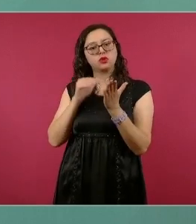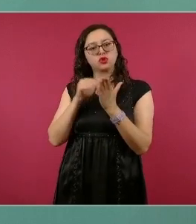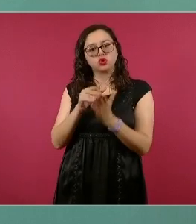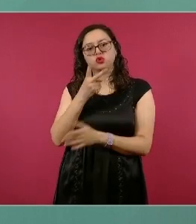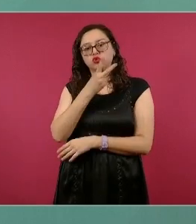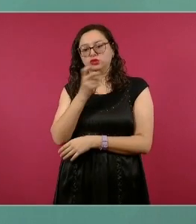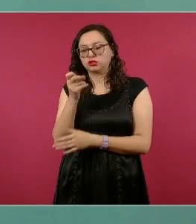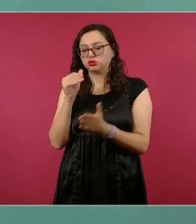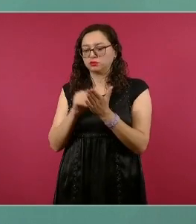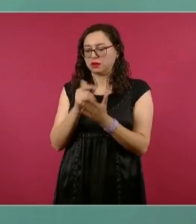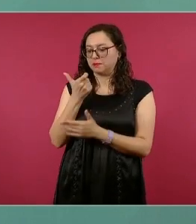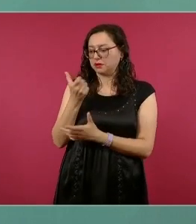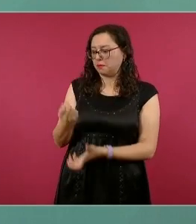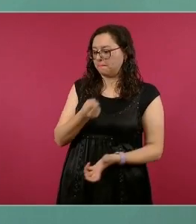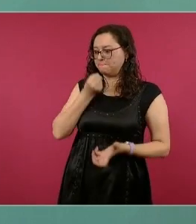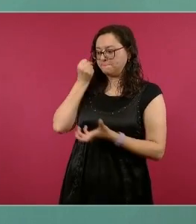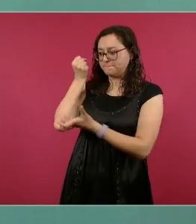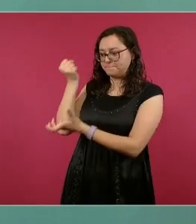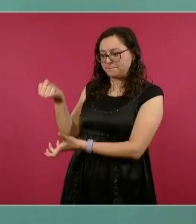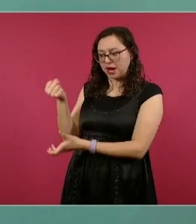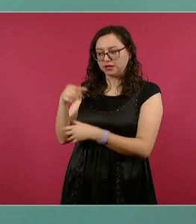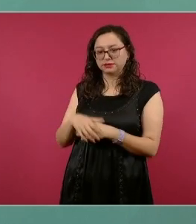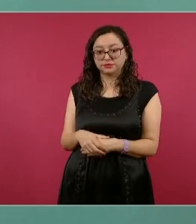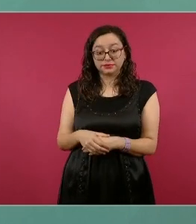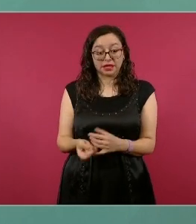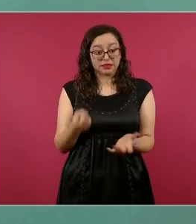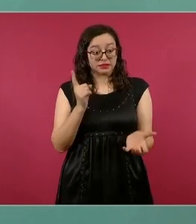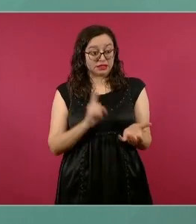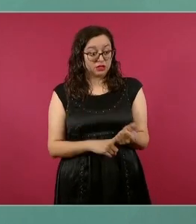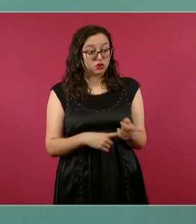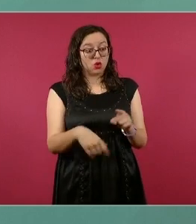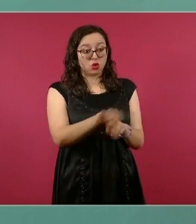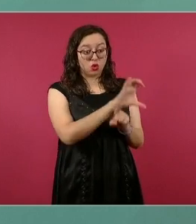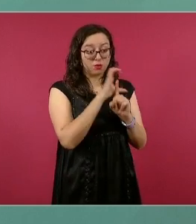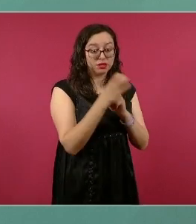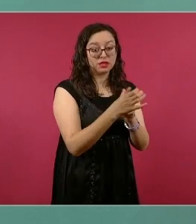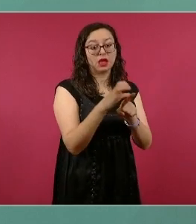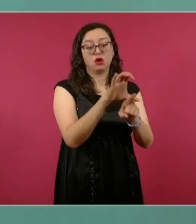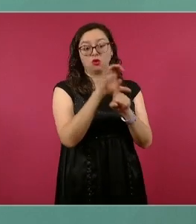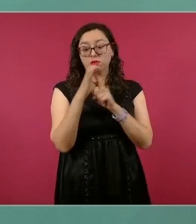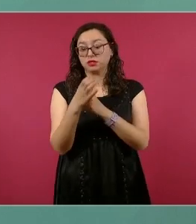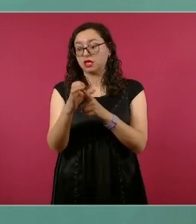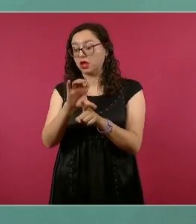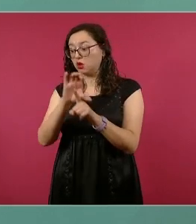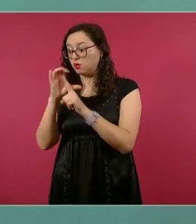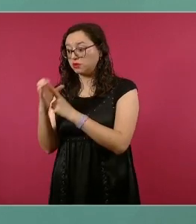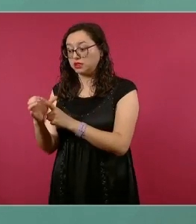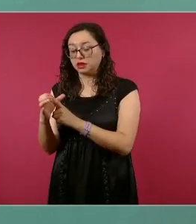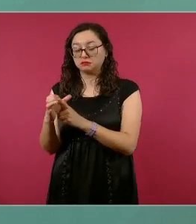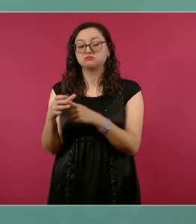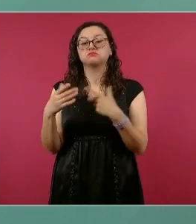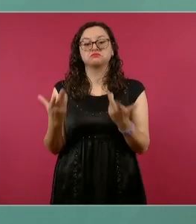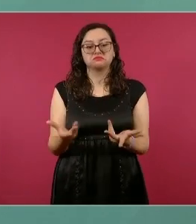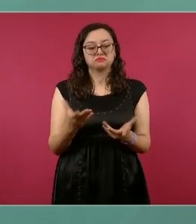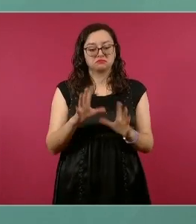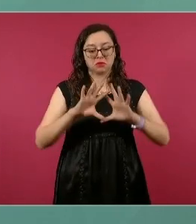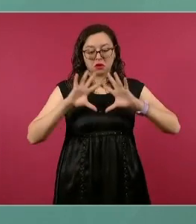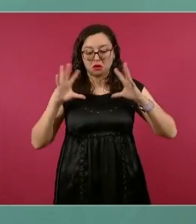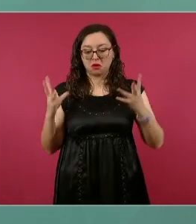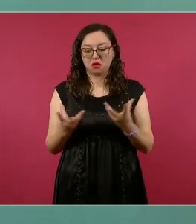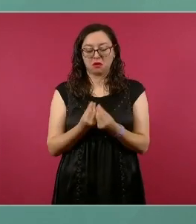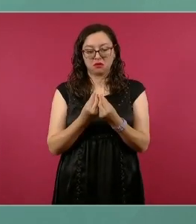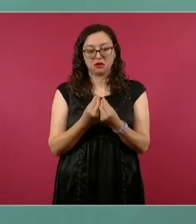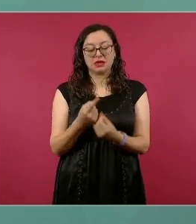1,200,000 pesos. A estos comités se les está entregando aquí en la Ciudad de México un total